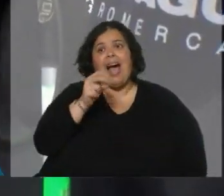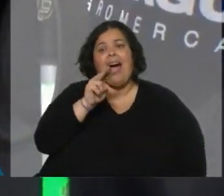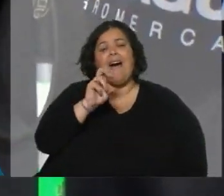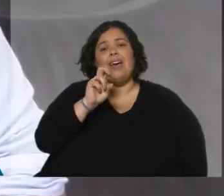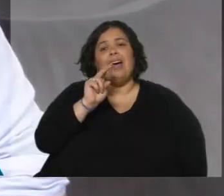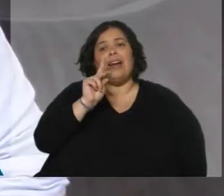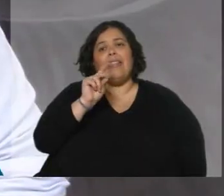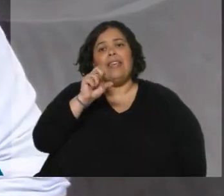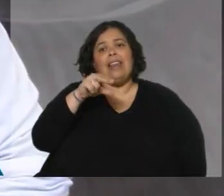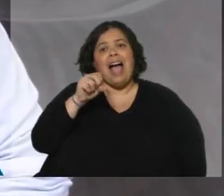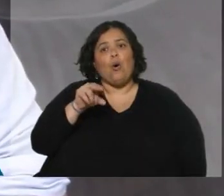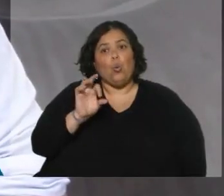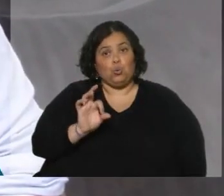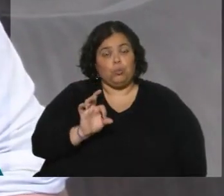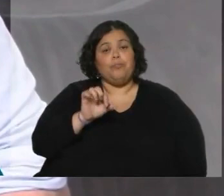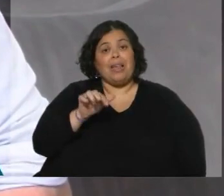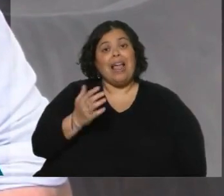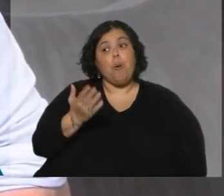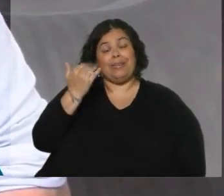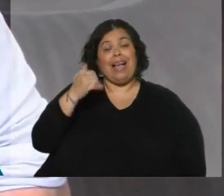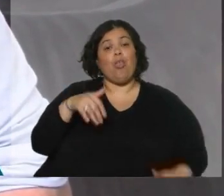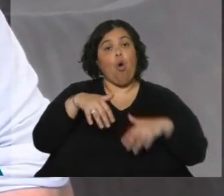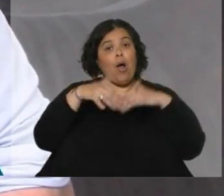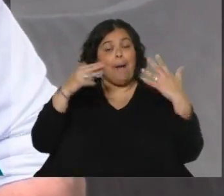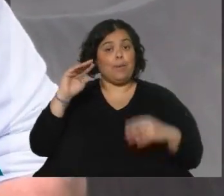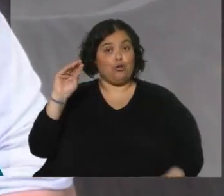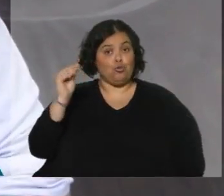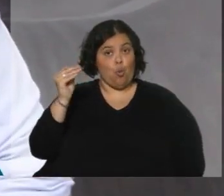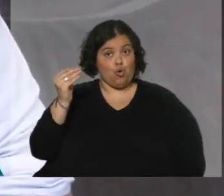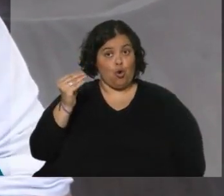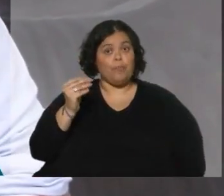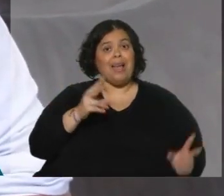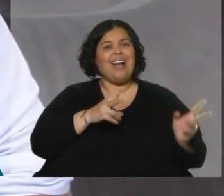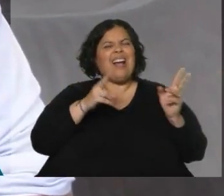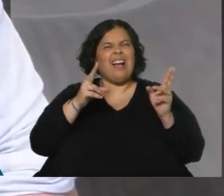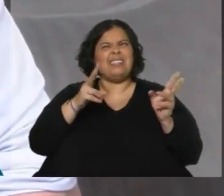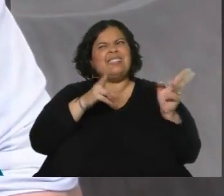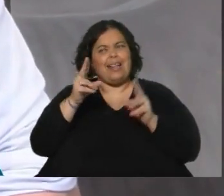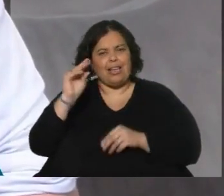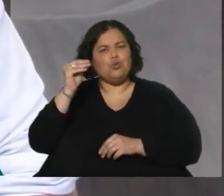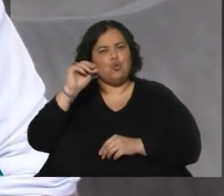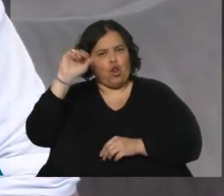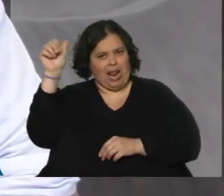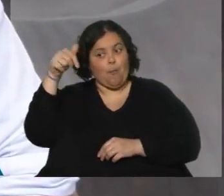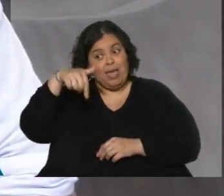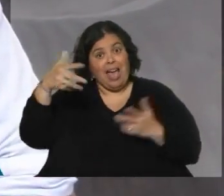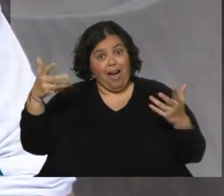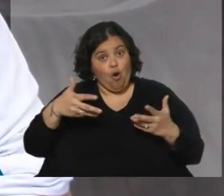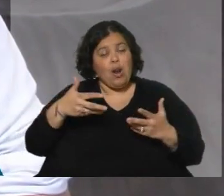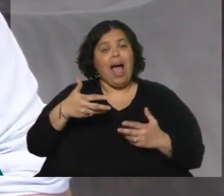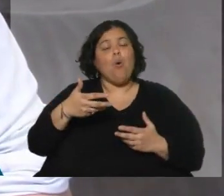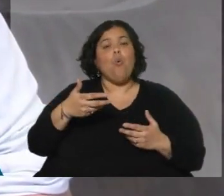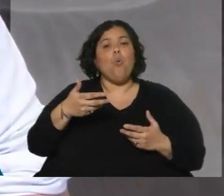muy contento el año pasado sacamos el campeón Junior ganamos la serie Junior y ahora bueno en una ternera mayor